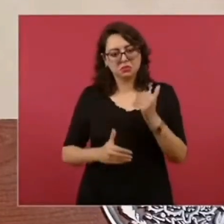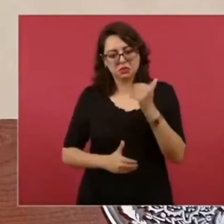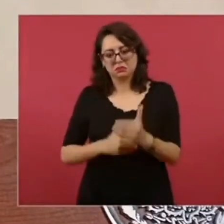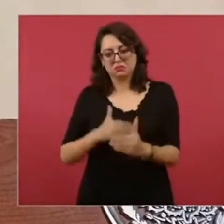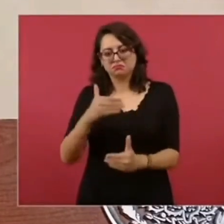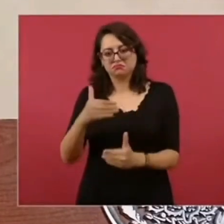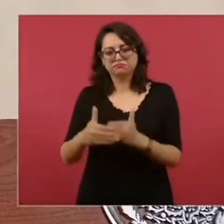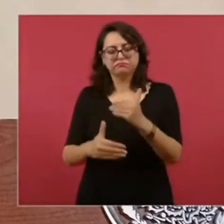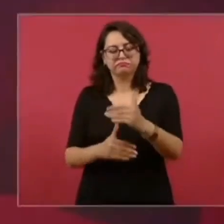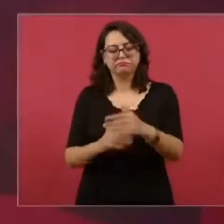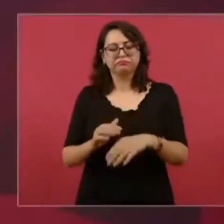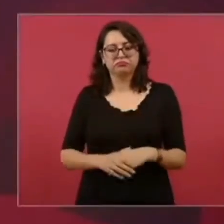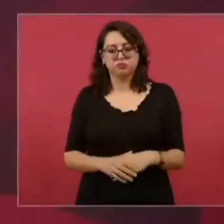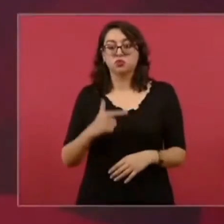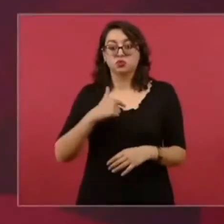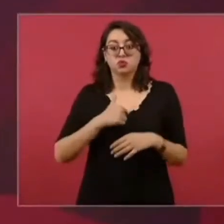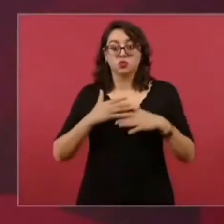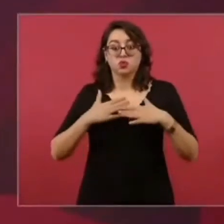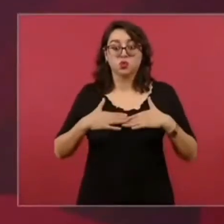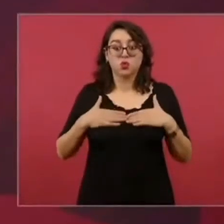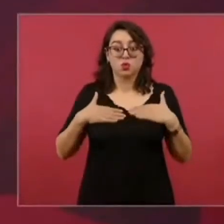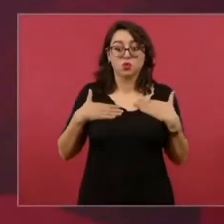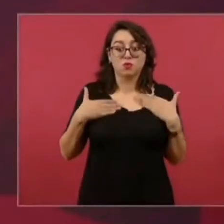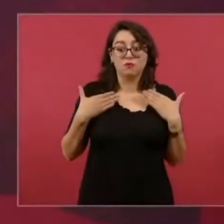Y también propusimos,